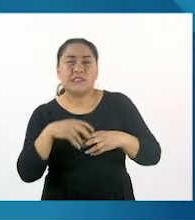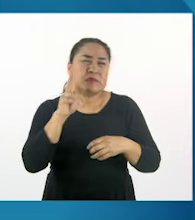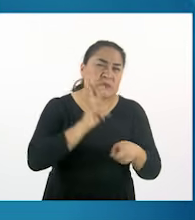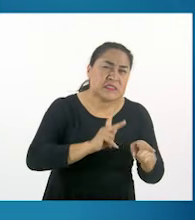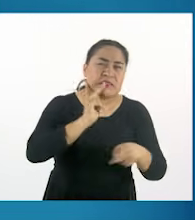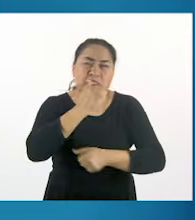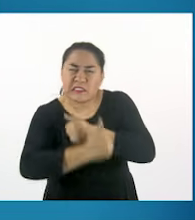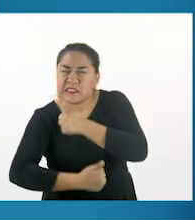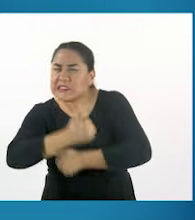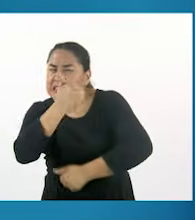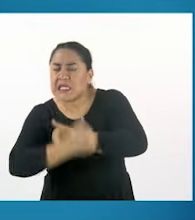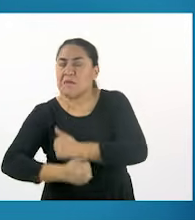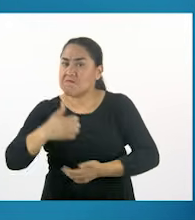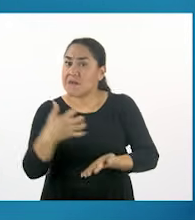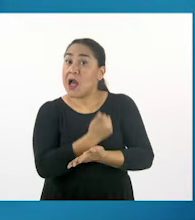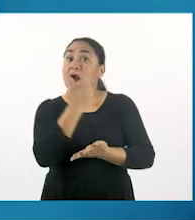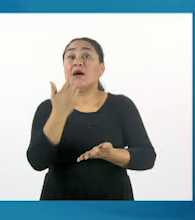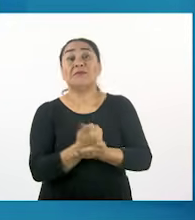más peliagudas.